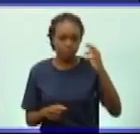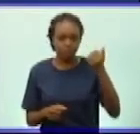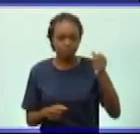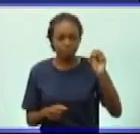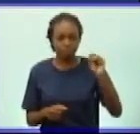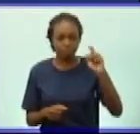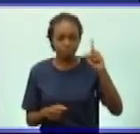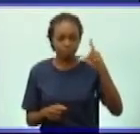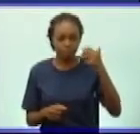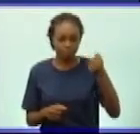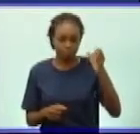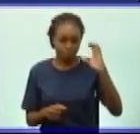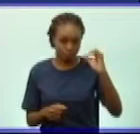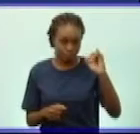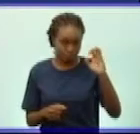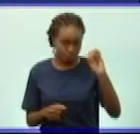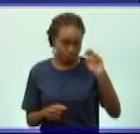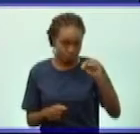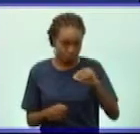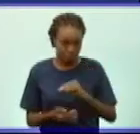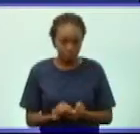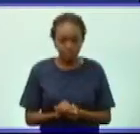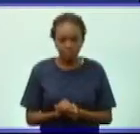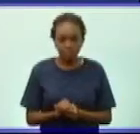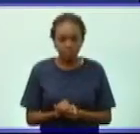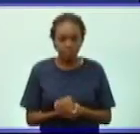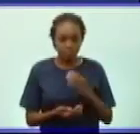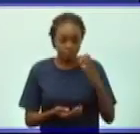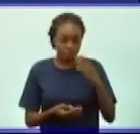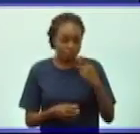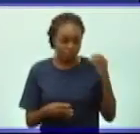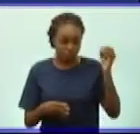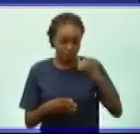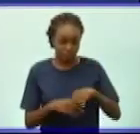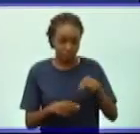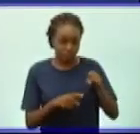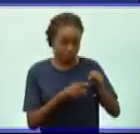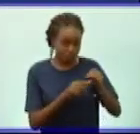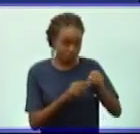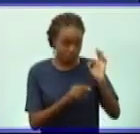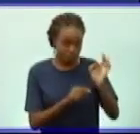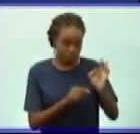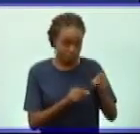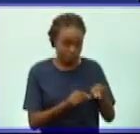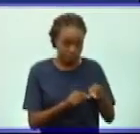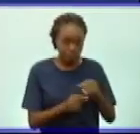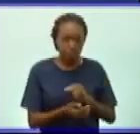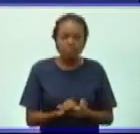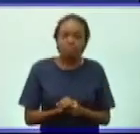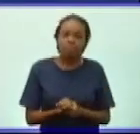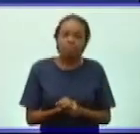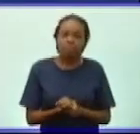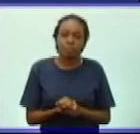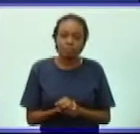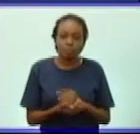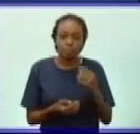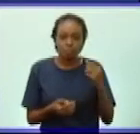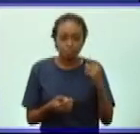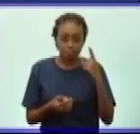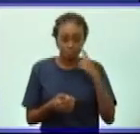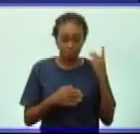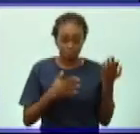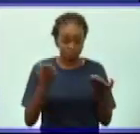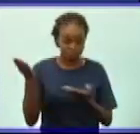primaria. Dentro de los movimientos de traslación, observabas la trayectoria de los cuerpos que se